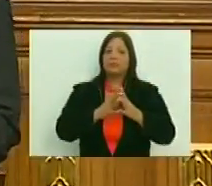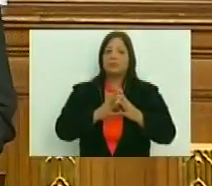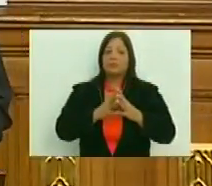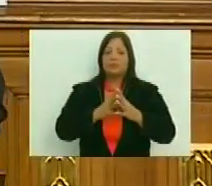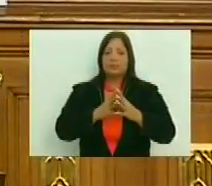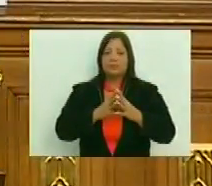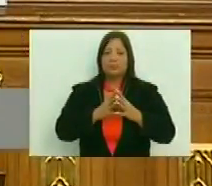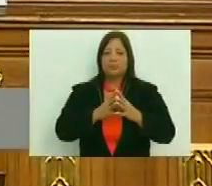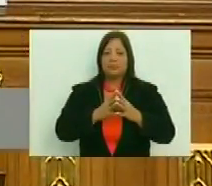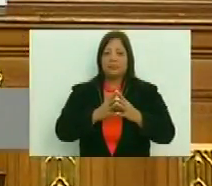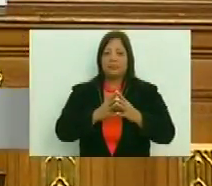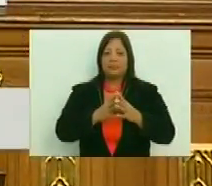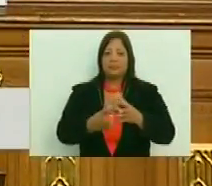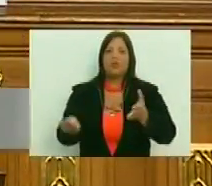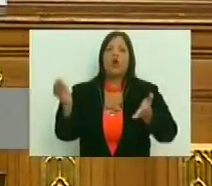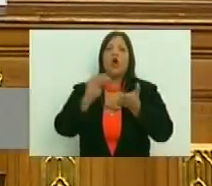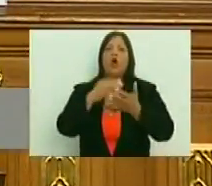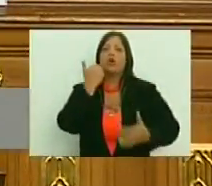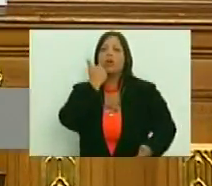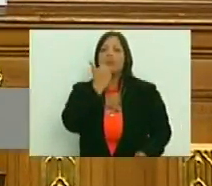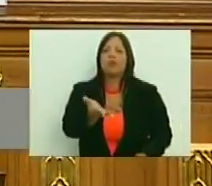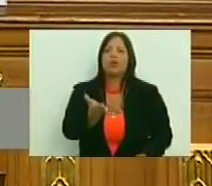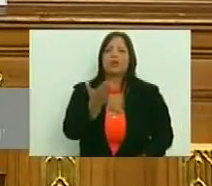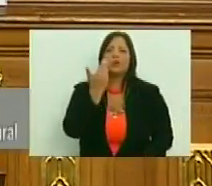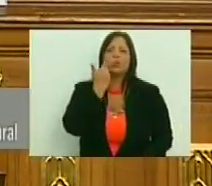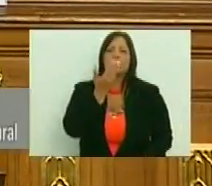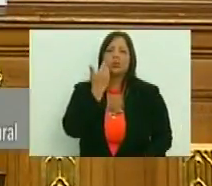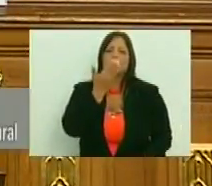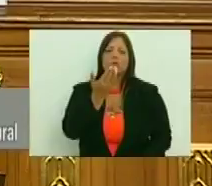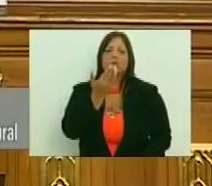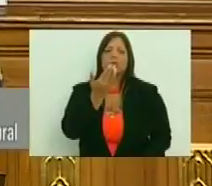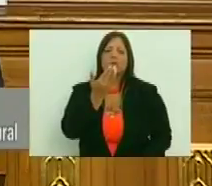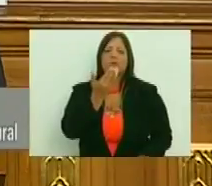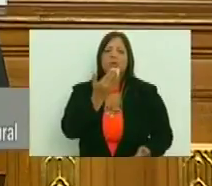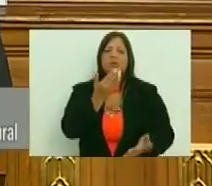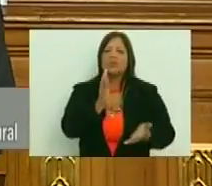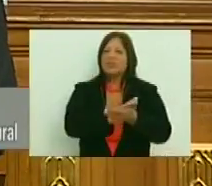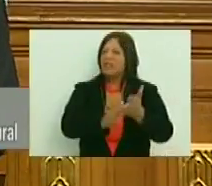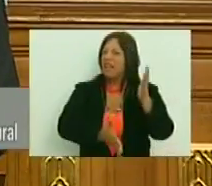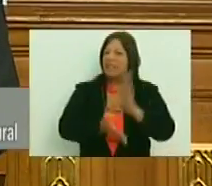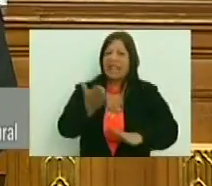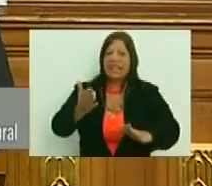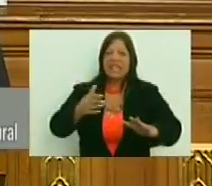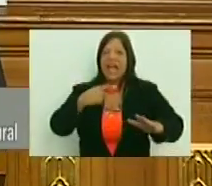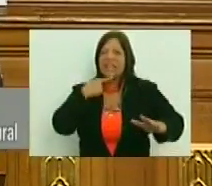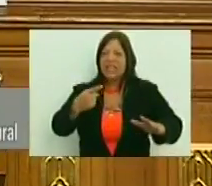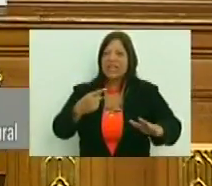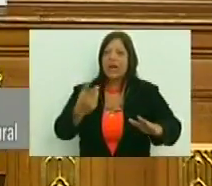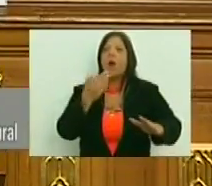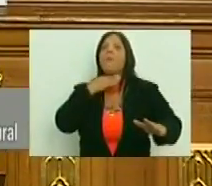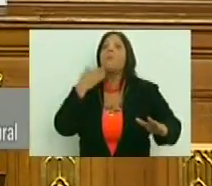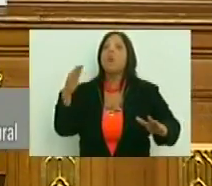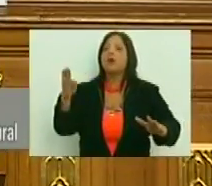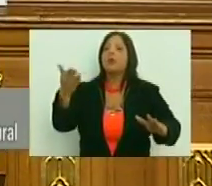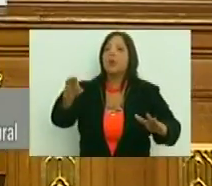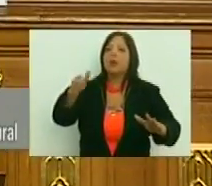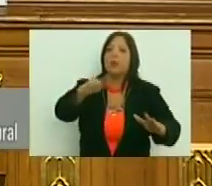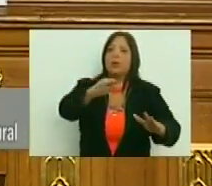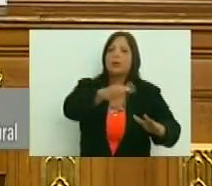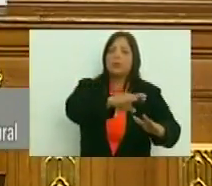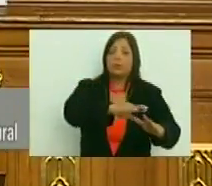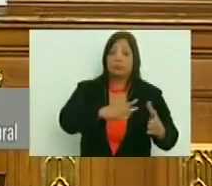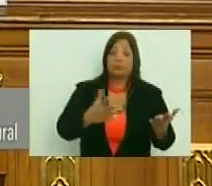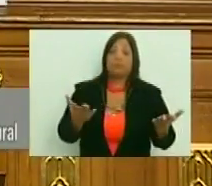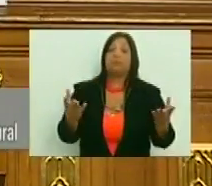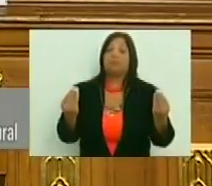podemos decirle, otra grosería, la salida, un poco de muertos más. Y así ha